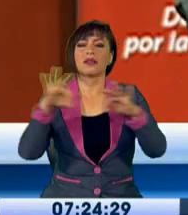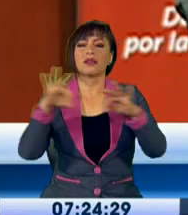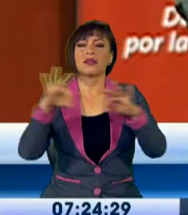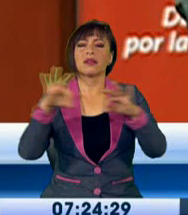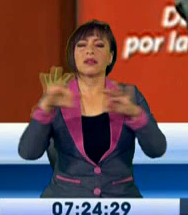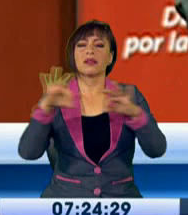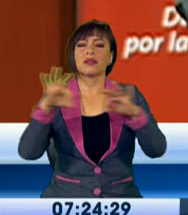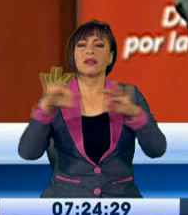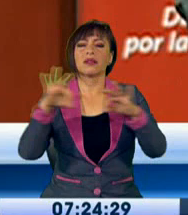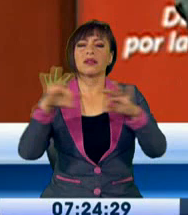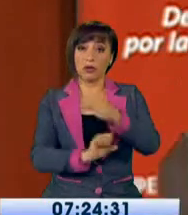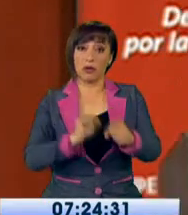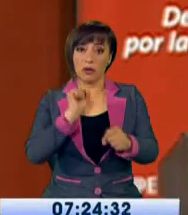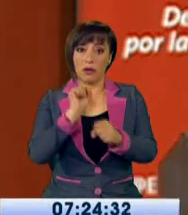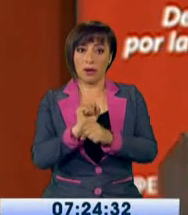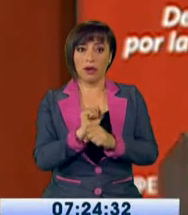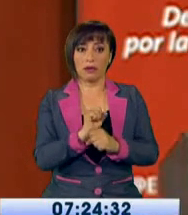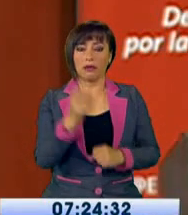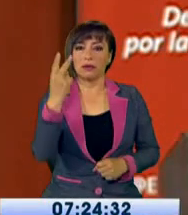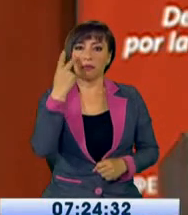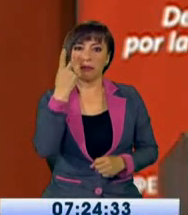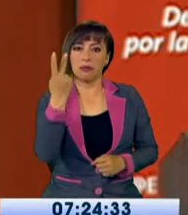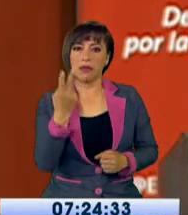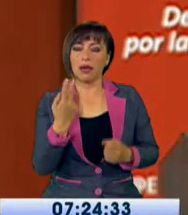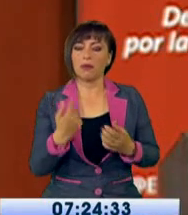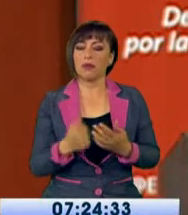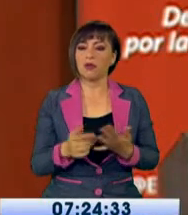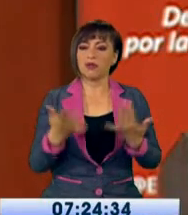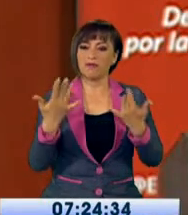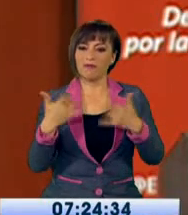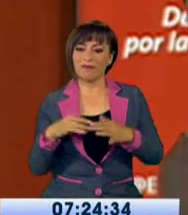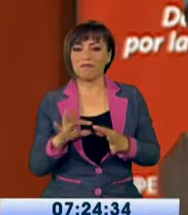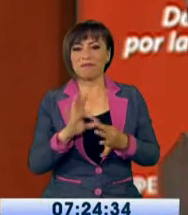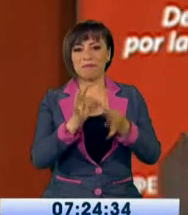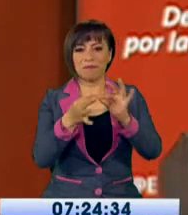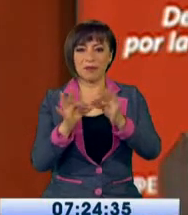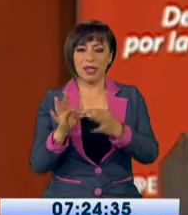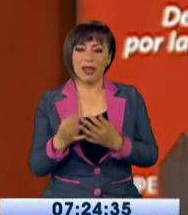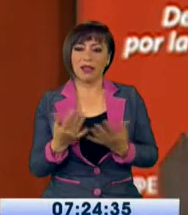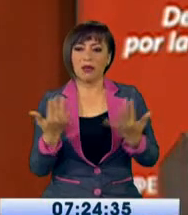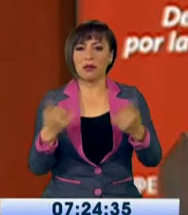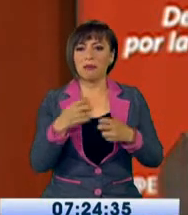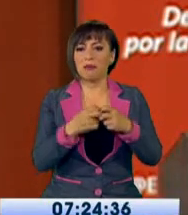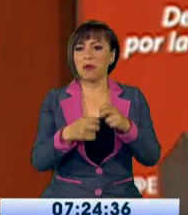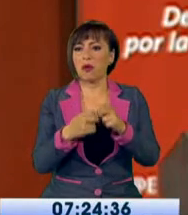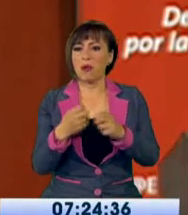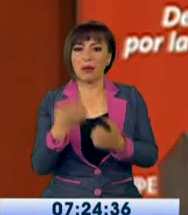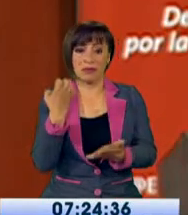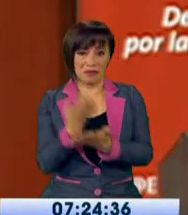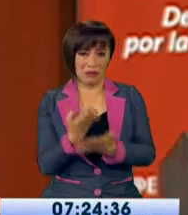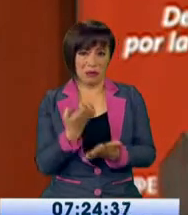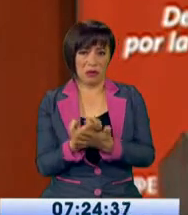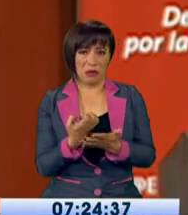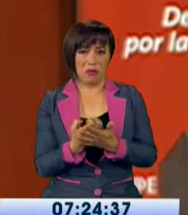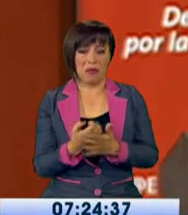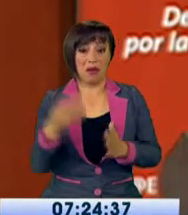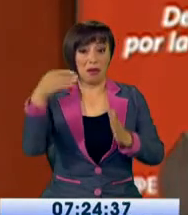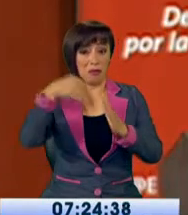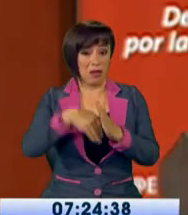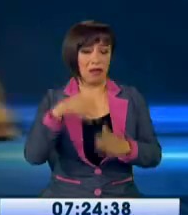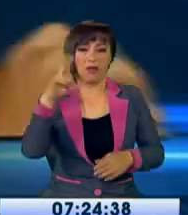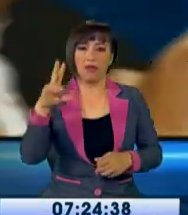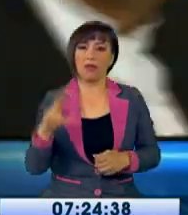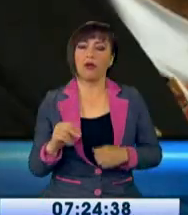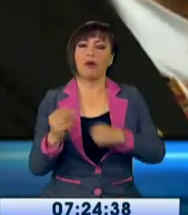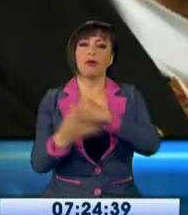estos 8 años hemos construido mecanismos para que estas dificultades económicas no caigan, como era antes, sobre los más